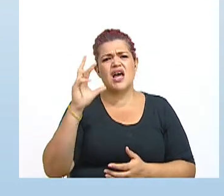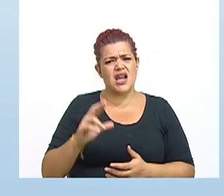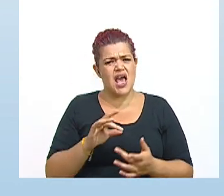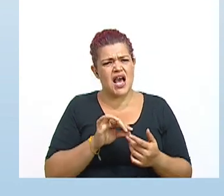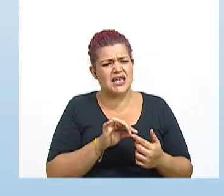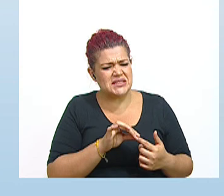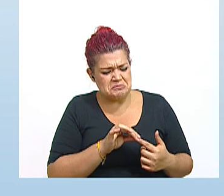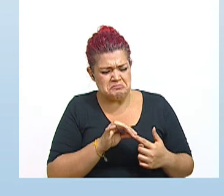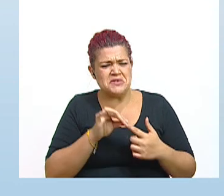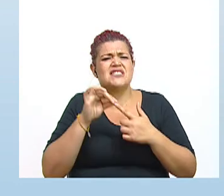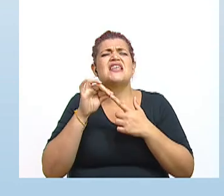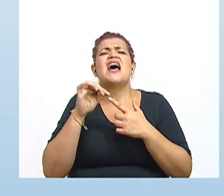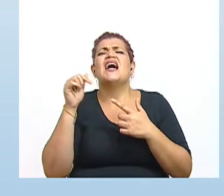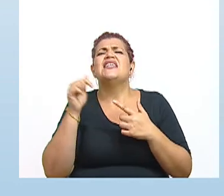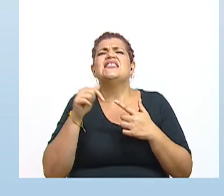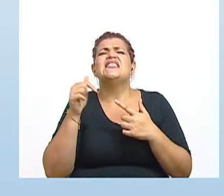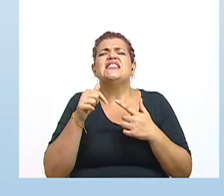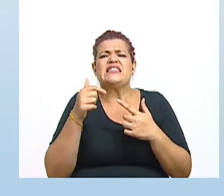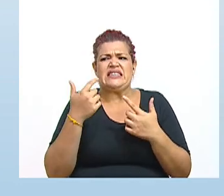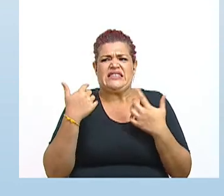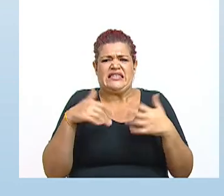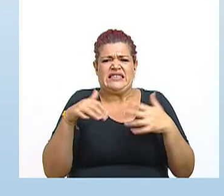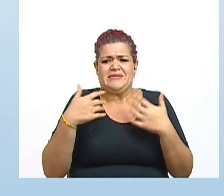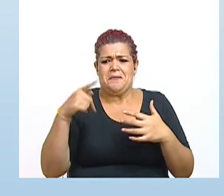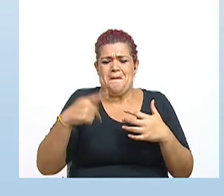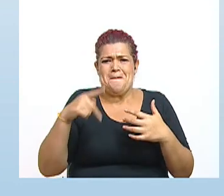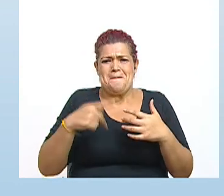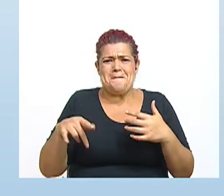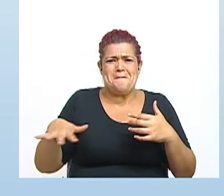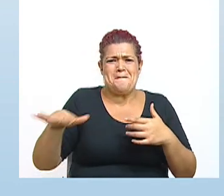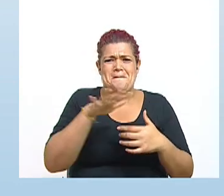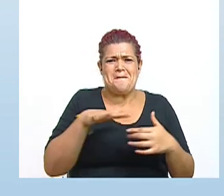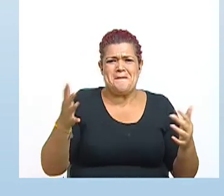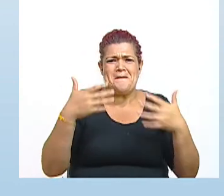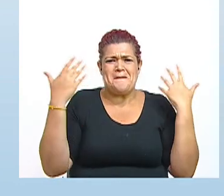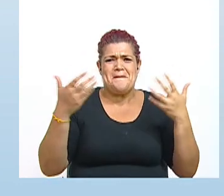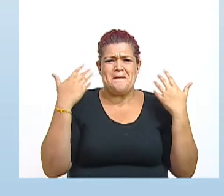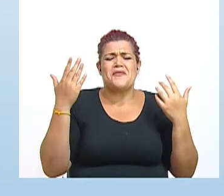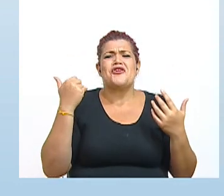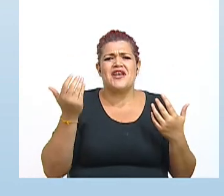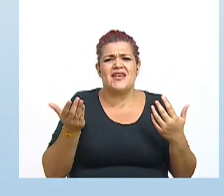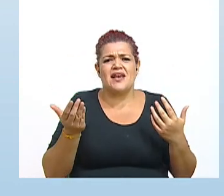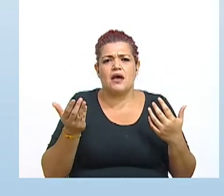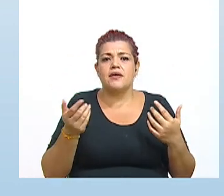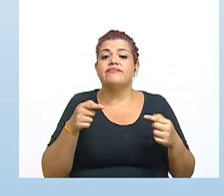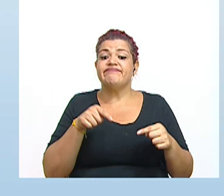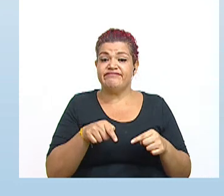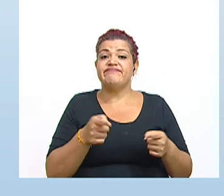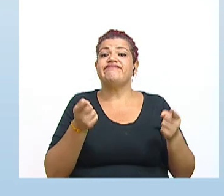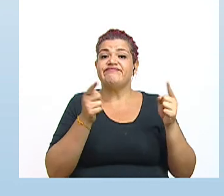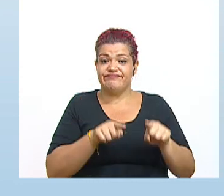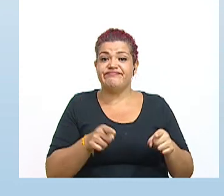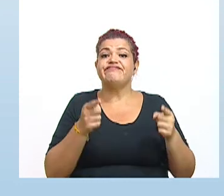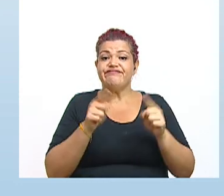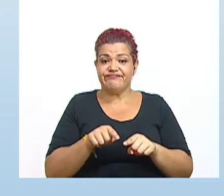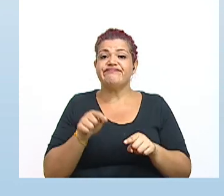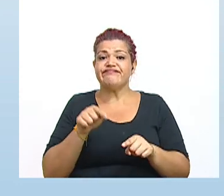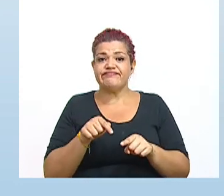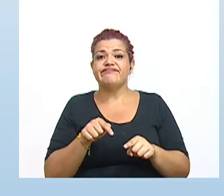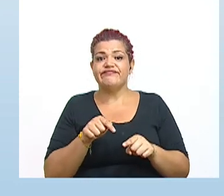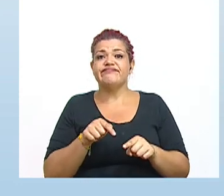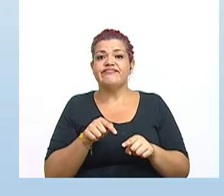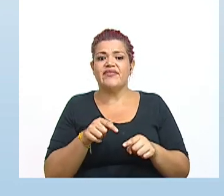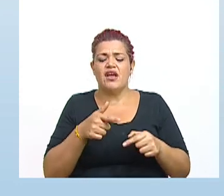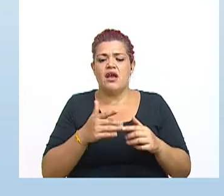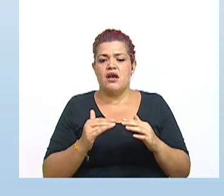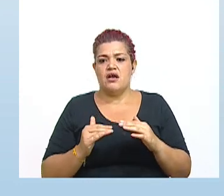especialmente susceptible a ciertos desastres meteorológicos? Aquí existen una serie de causas muy significativas. ¿Y por qué también hay